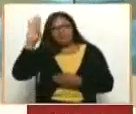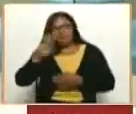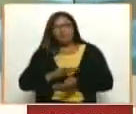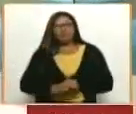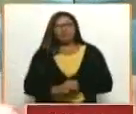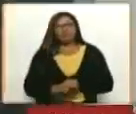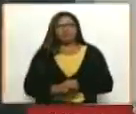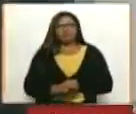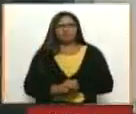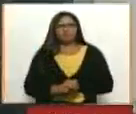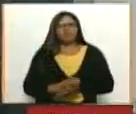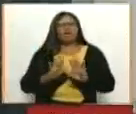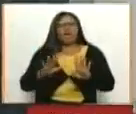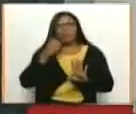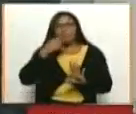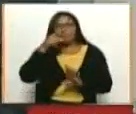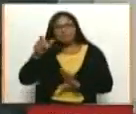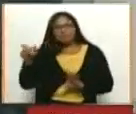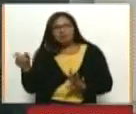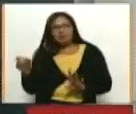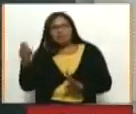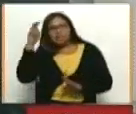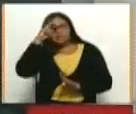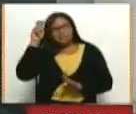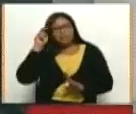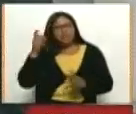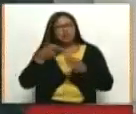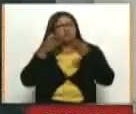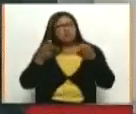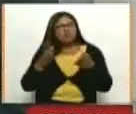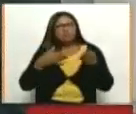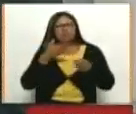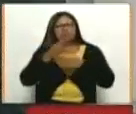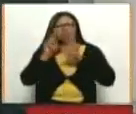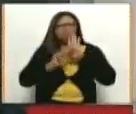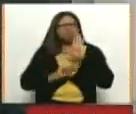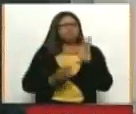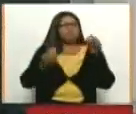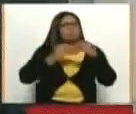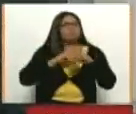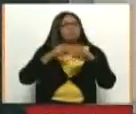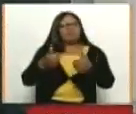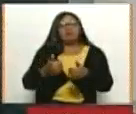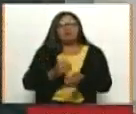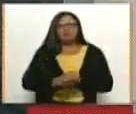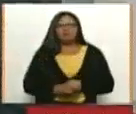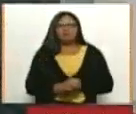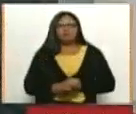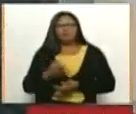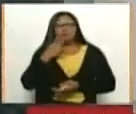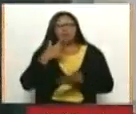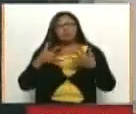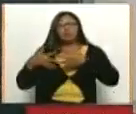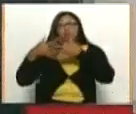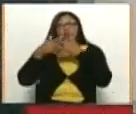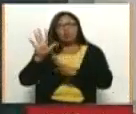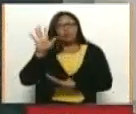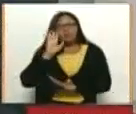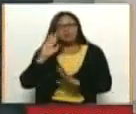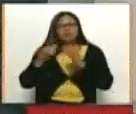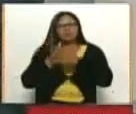¿no? Claro, entonces esta gente, estos cancilleres, estos gobiernos pueden cumplir esos acuerdos. Si Estados Unidos se compromete a